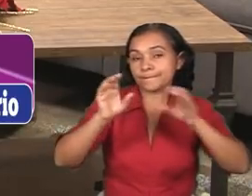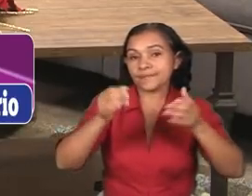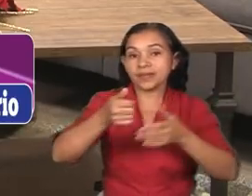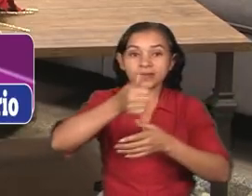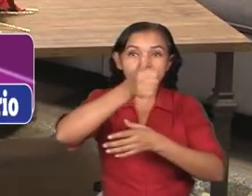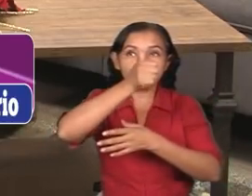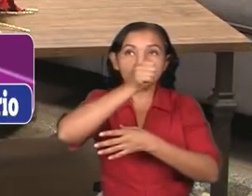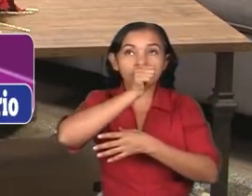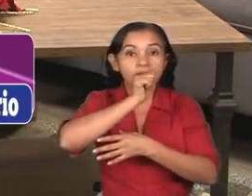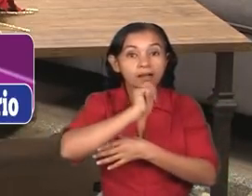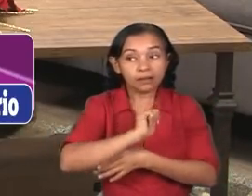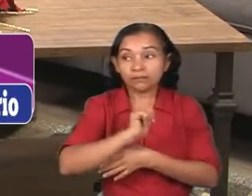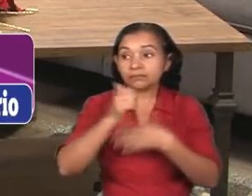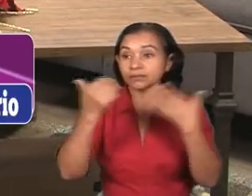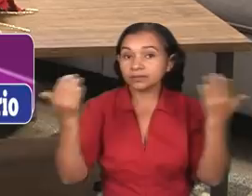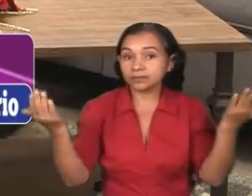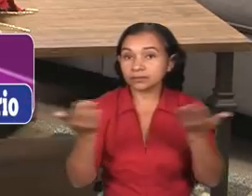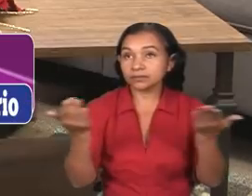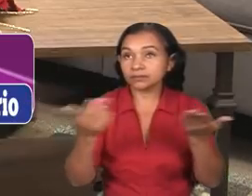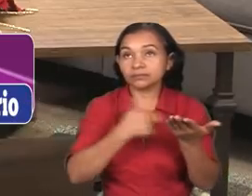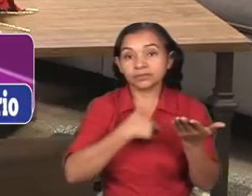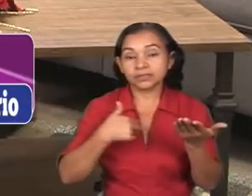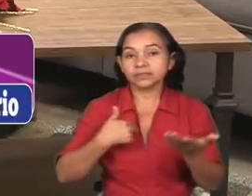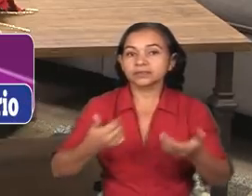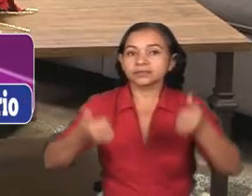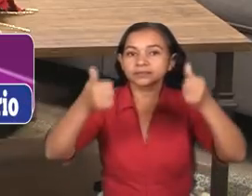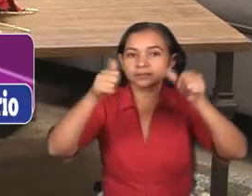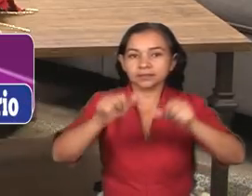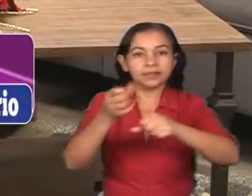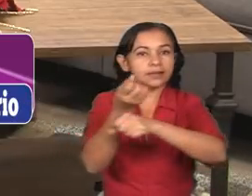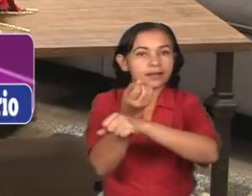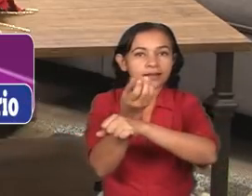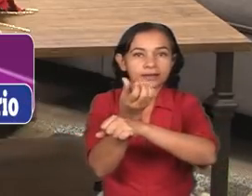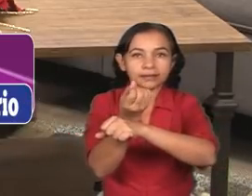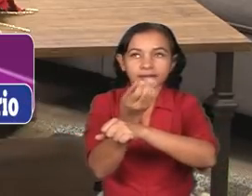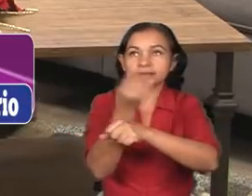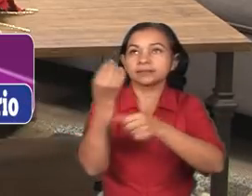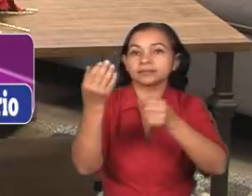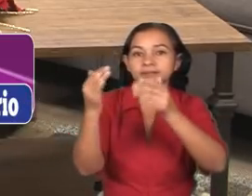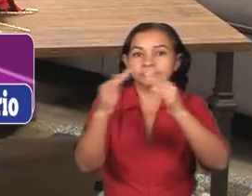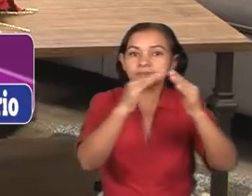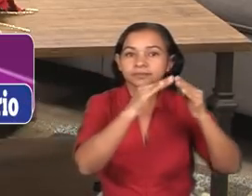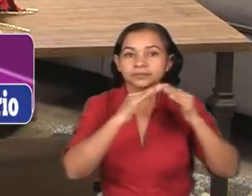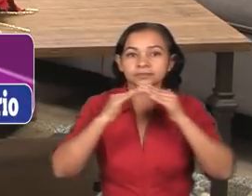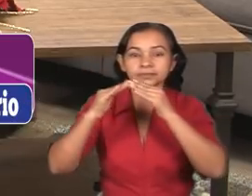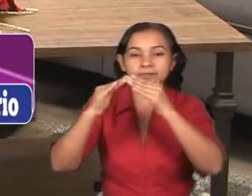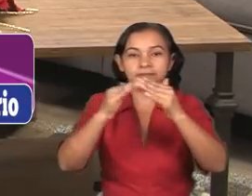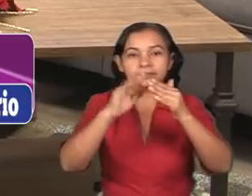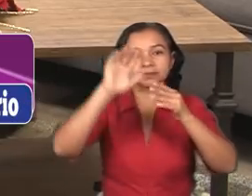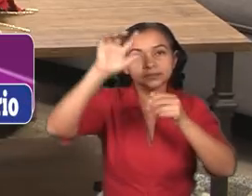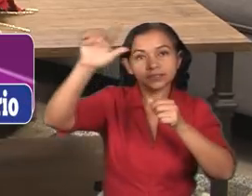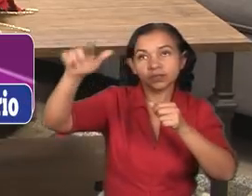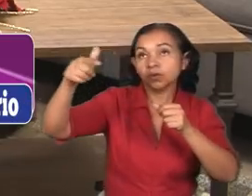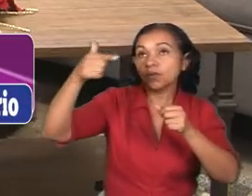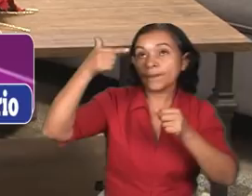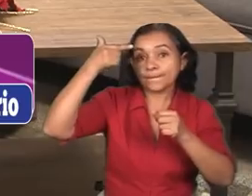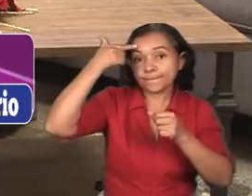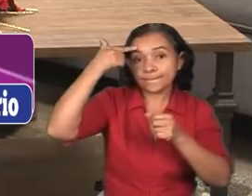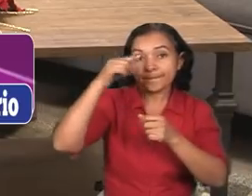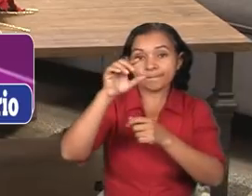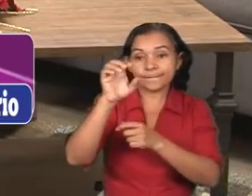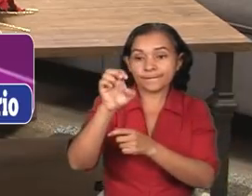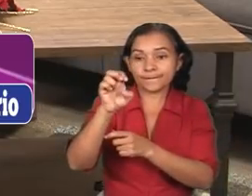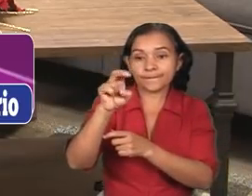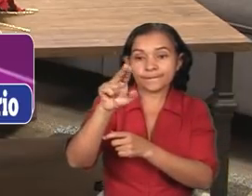agua, el diálogo y consenso está prácticamente establecido entre las alcaldías, las comunidades y en este caso el gobierno a través de NACAL. Y